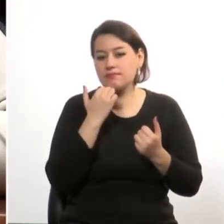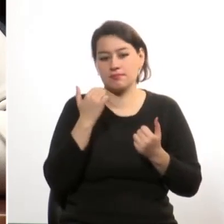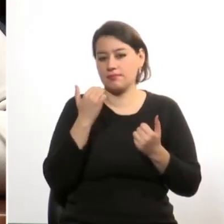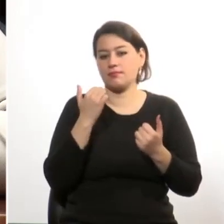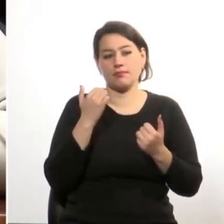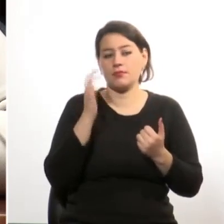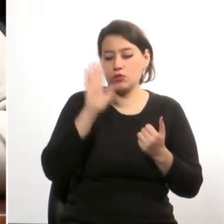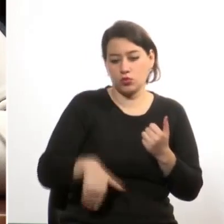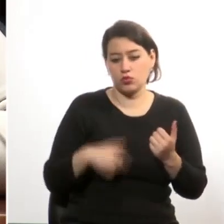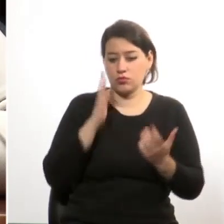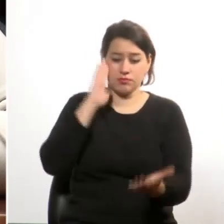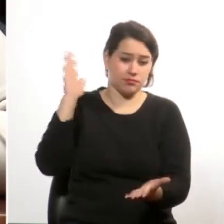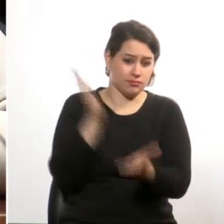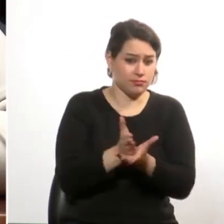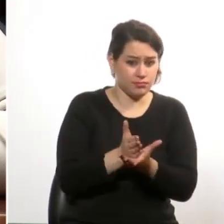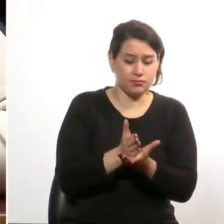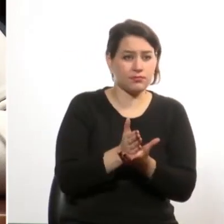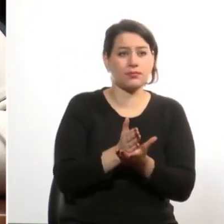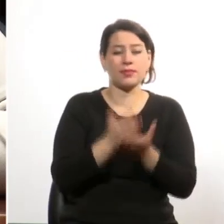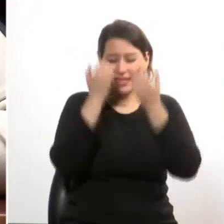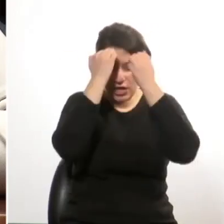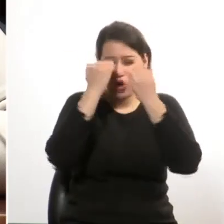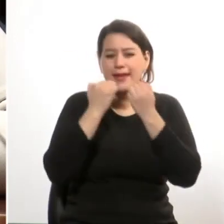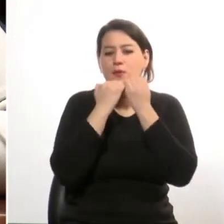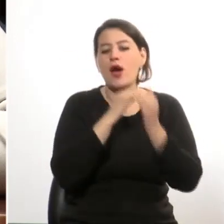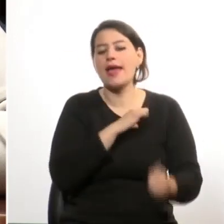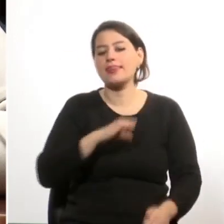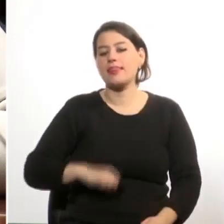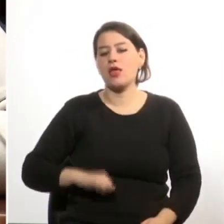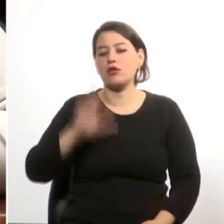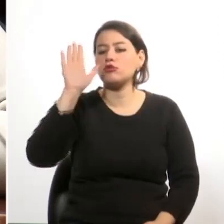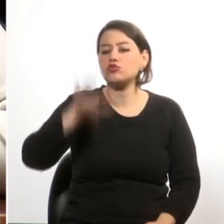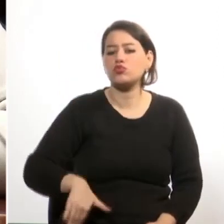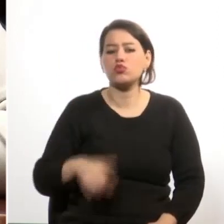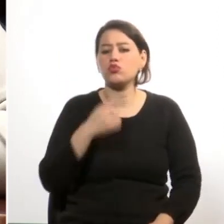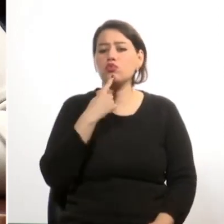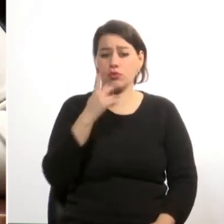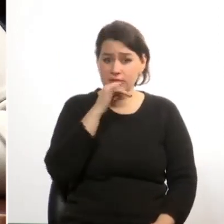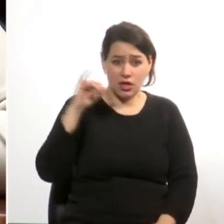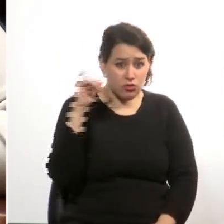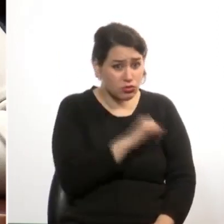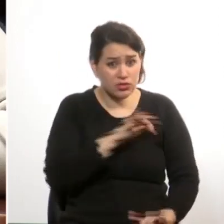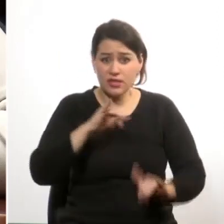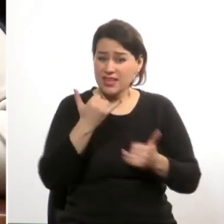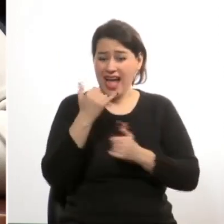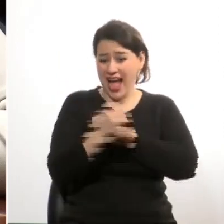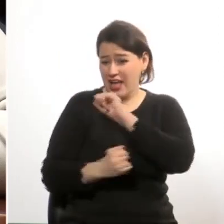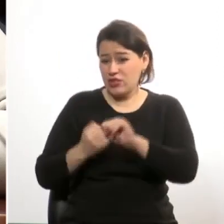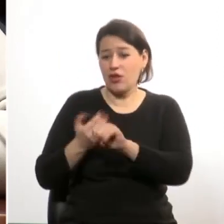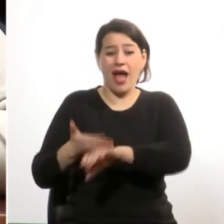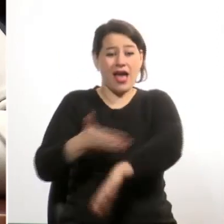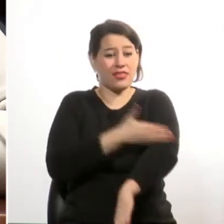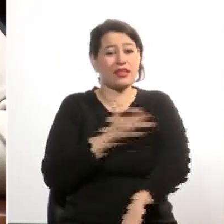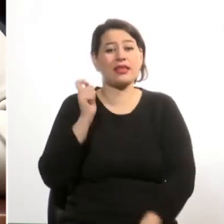durante el régimen dictatorial. Terrorismo de Estado que, cabe recordar, fuera incluso denunciado años antes por